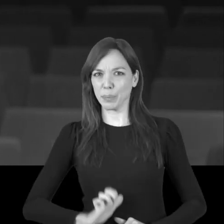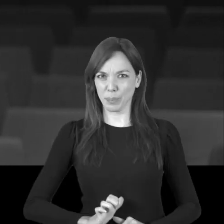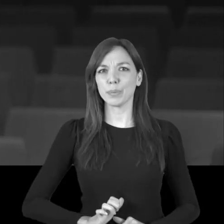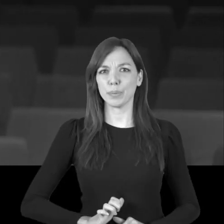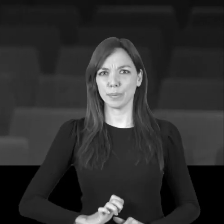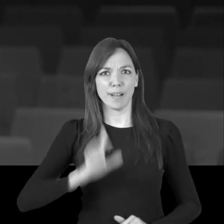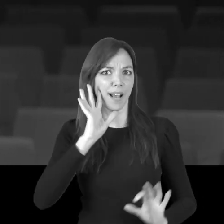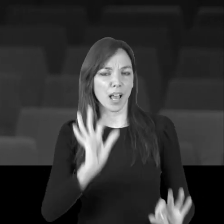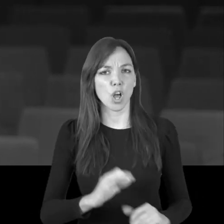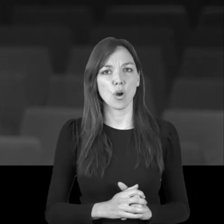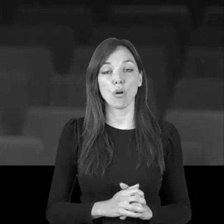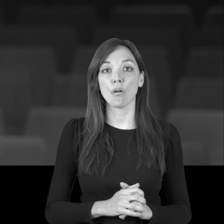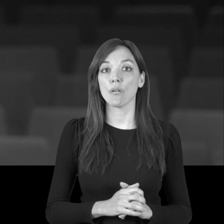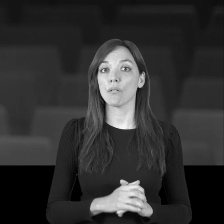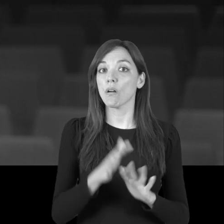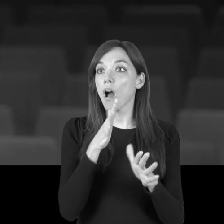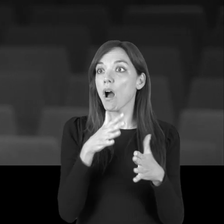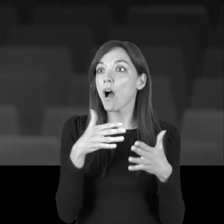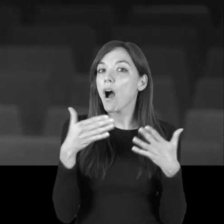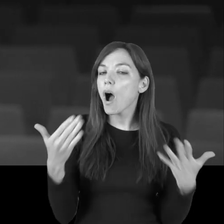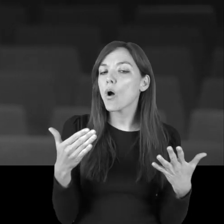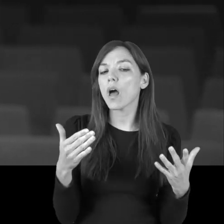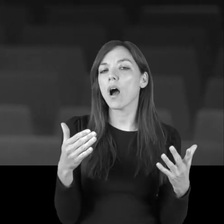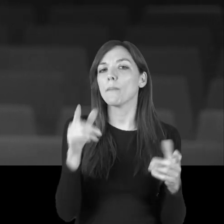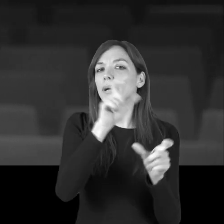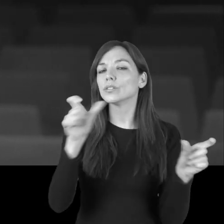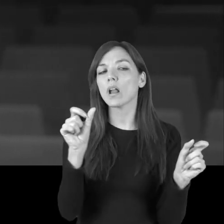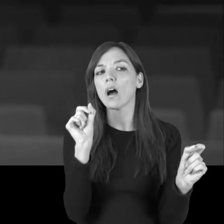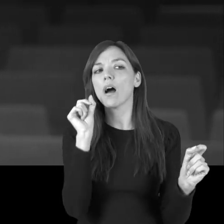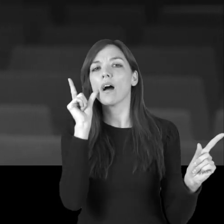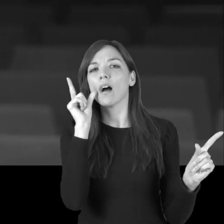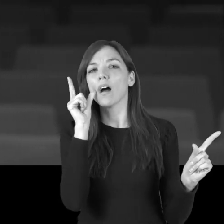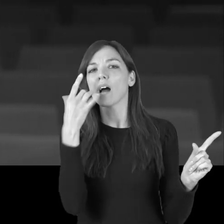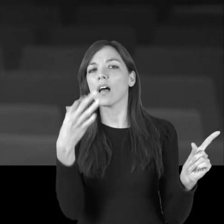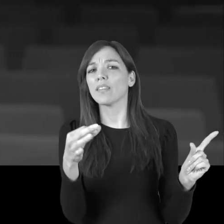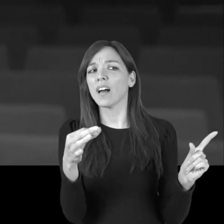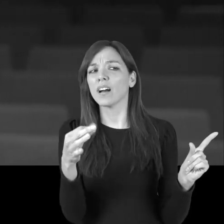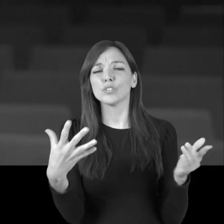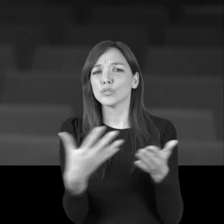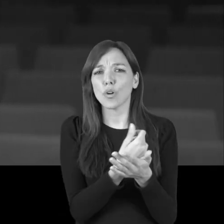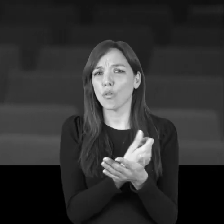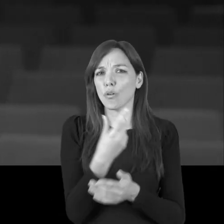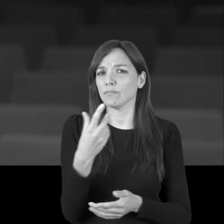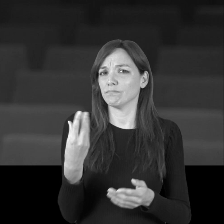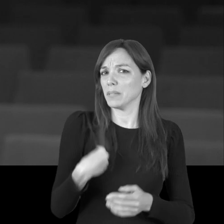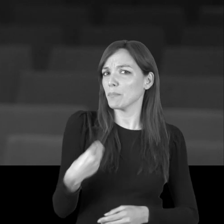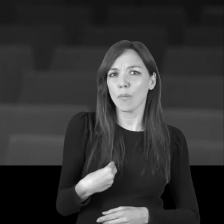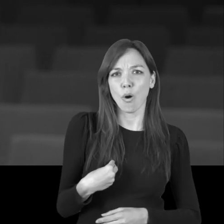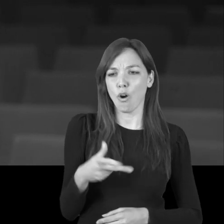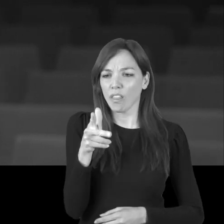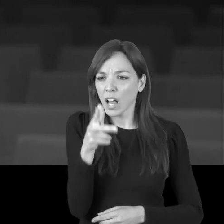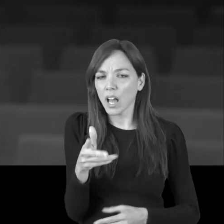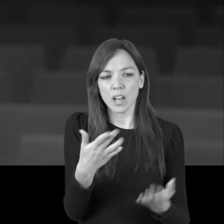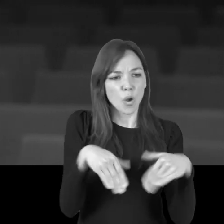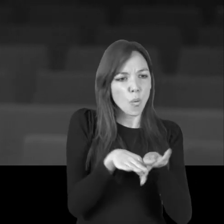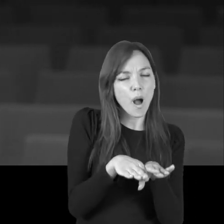la tenemos muy baja. Y ahora, desde el entorno, se está dando cuenta que somos todos iguales, tenemos los